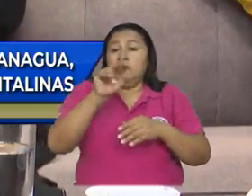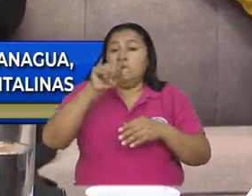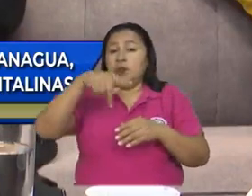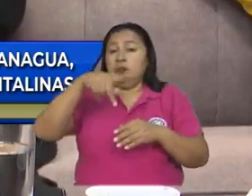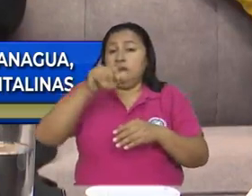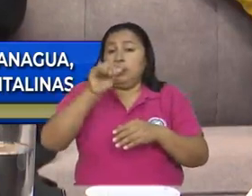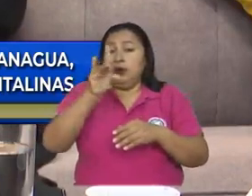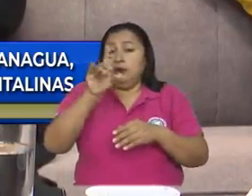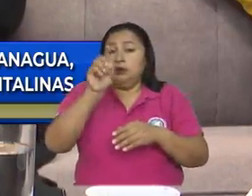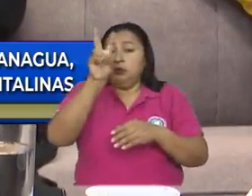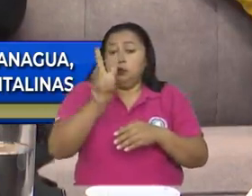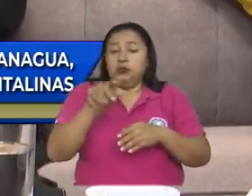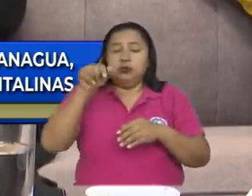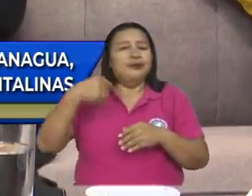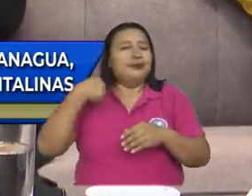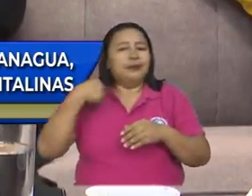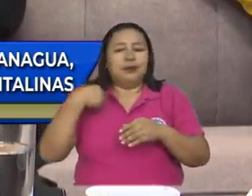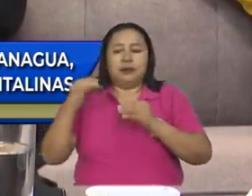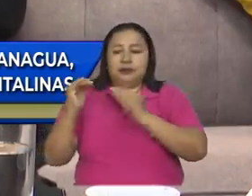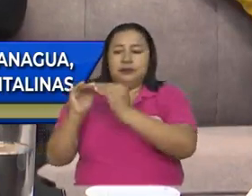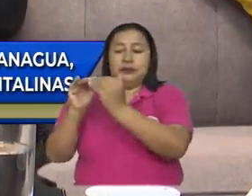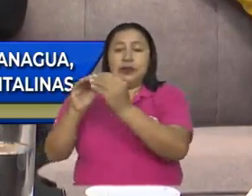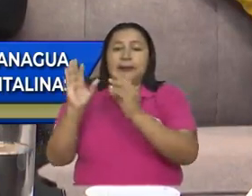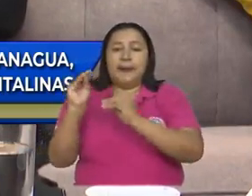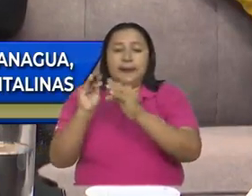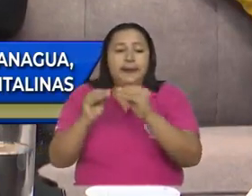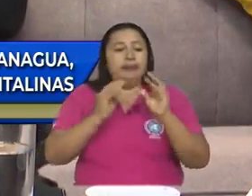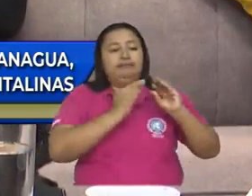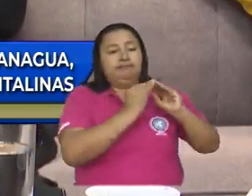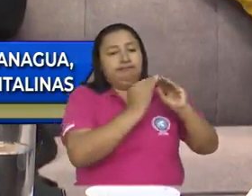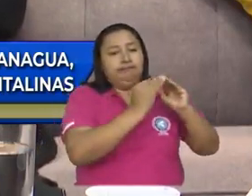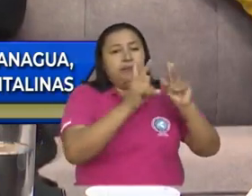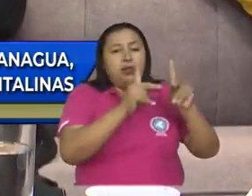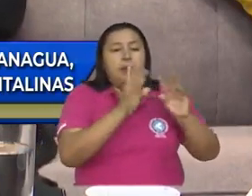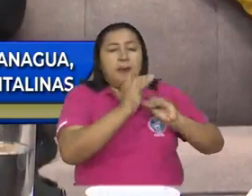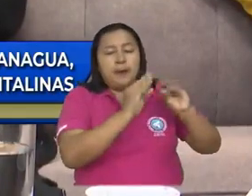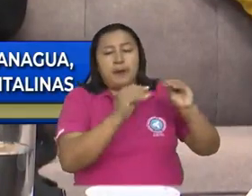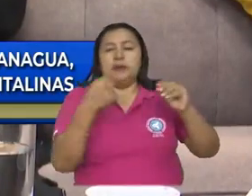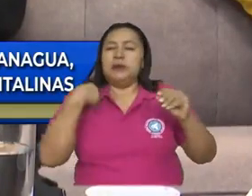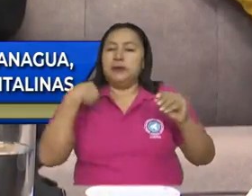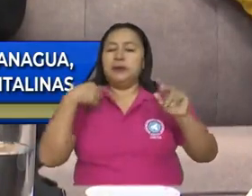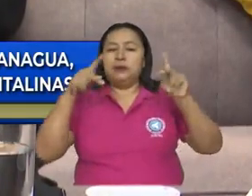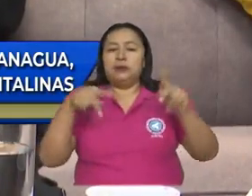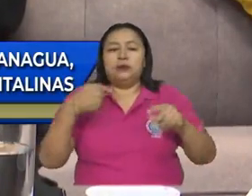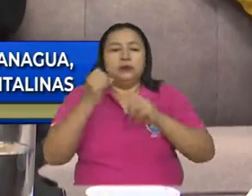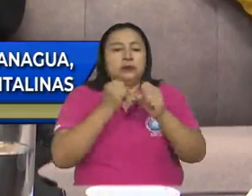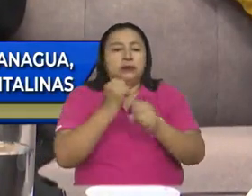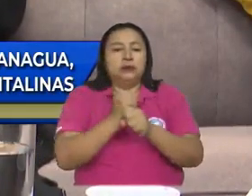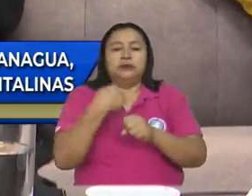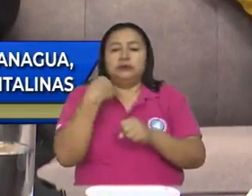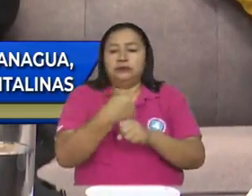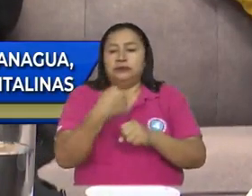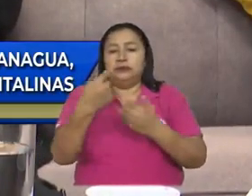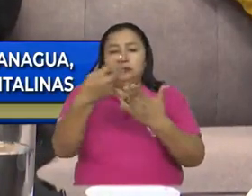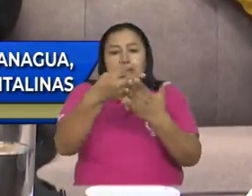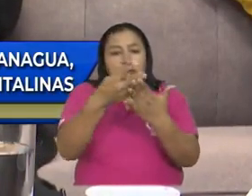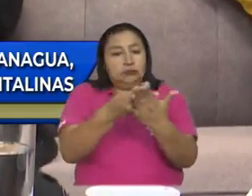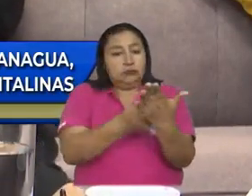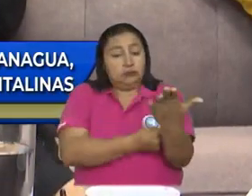la plática ha sido permanente y constante. Esa es una práctica que nosotros hemos venido haciendo cada año en cada uno de los